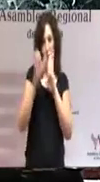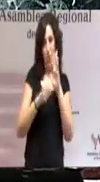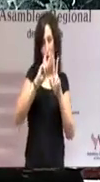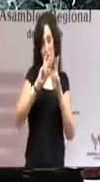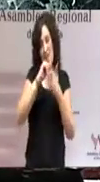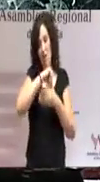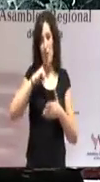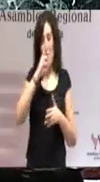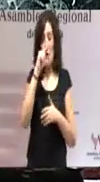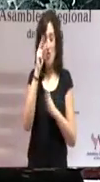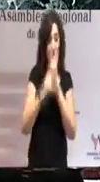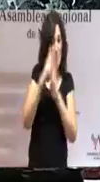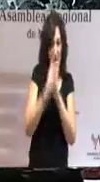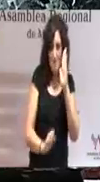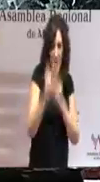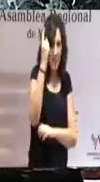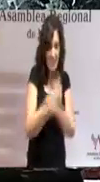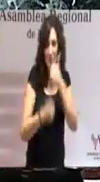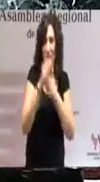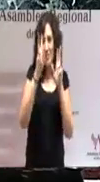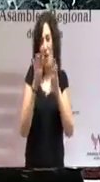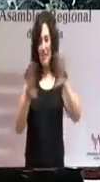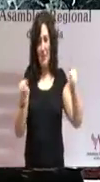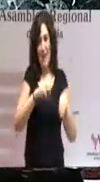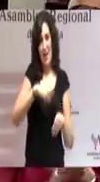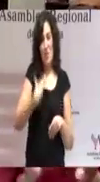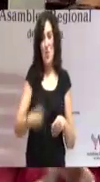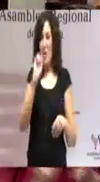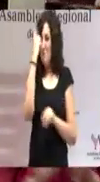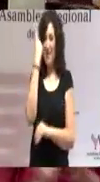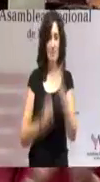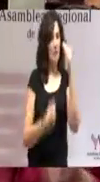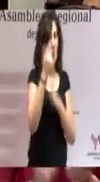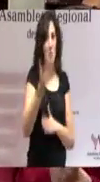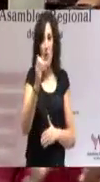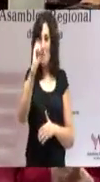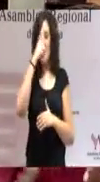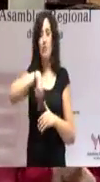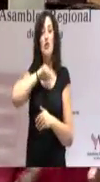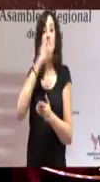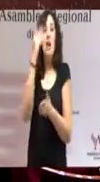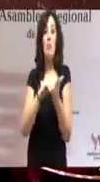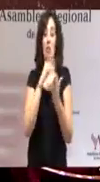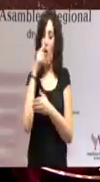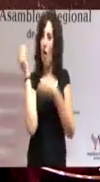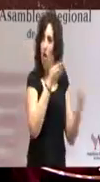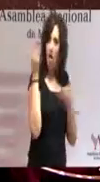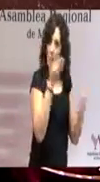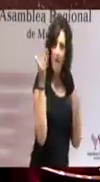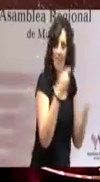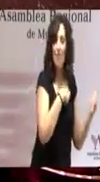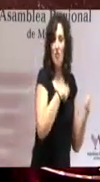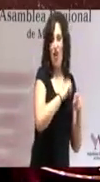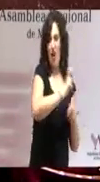máxima norma de cuantas podemos reformar en esta Asamblea Regional. Esos son realidades